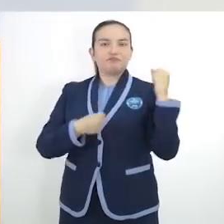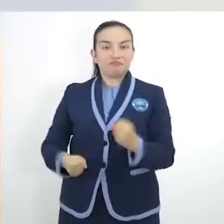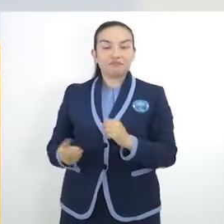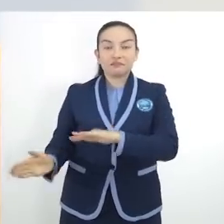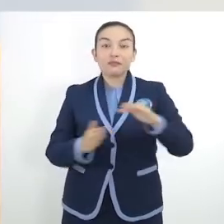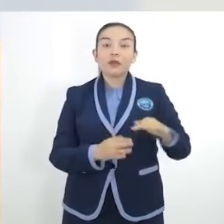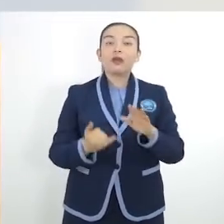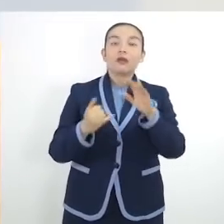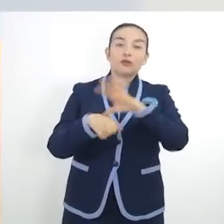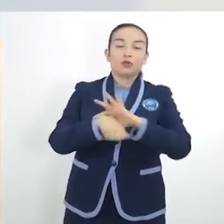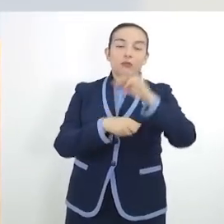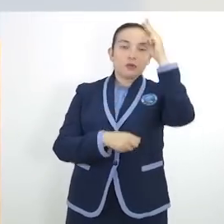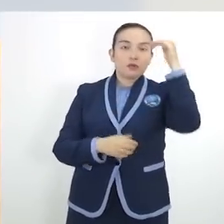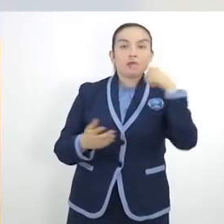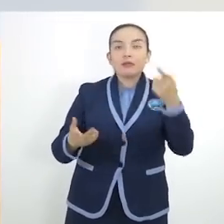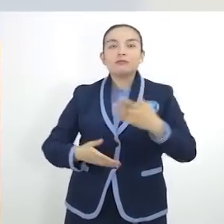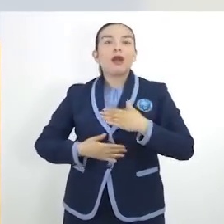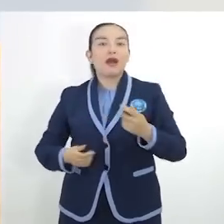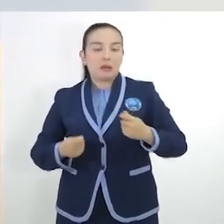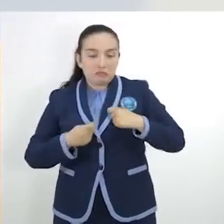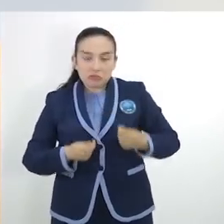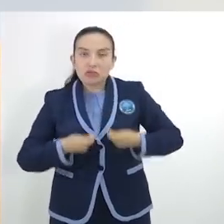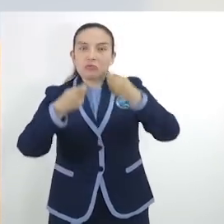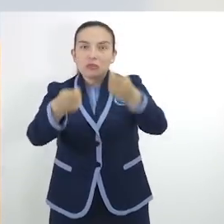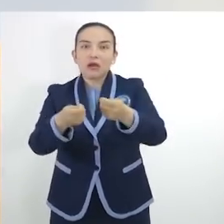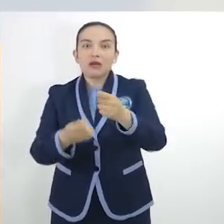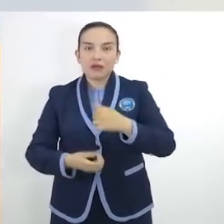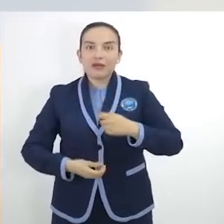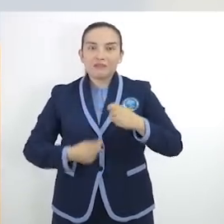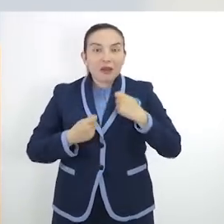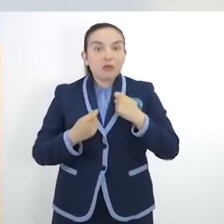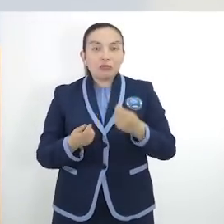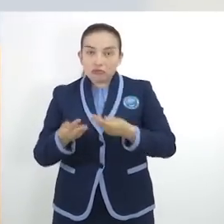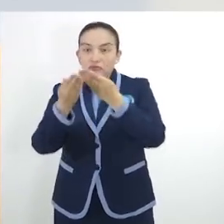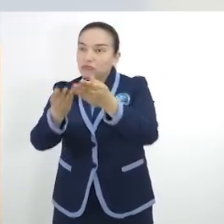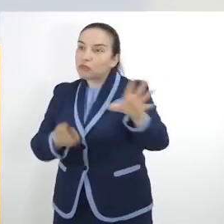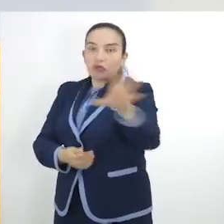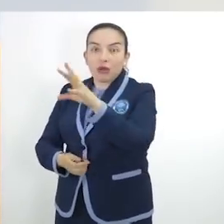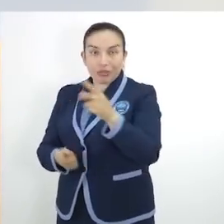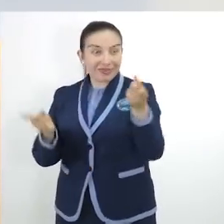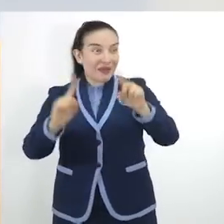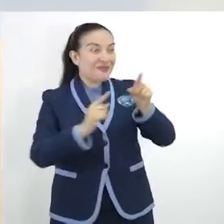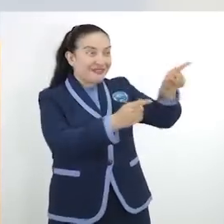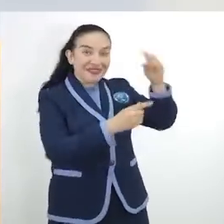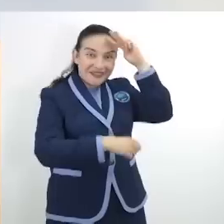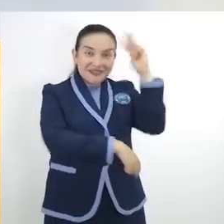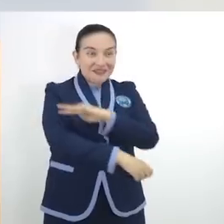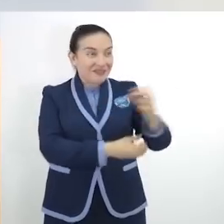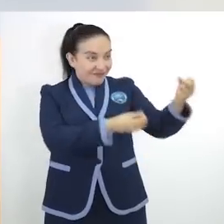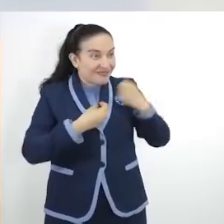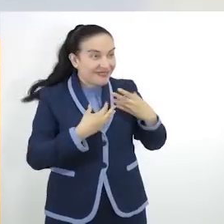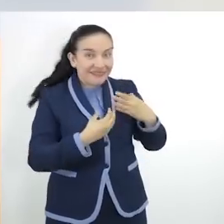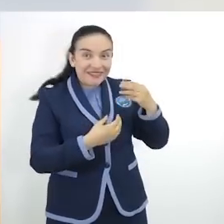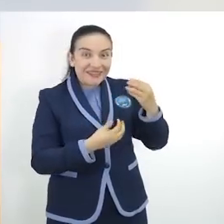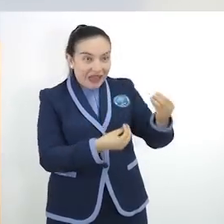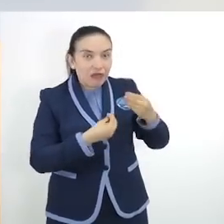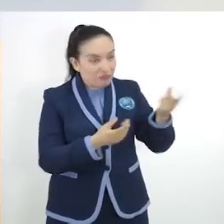este galardón a todos ustedes, a todos, aún a ustedes los que nos lo dieron, también les participo este galardón para que